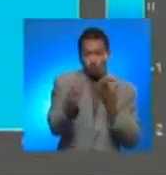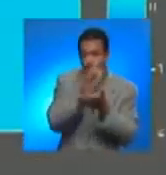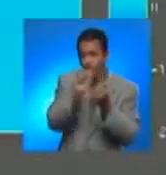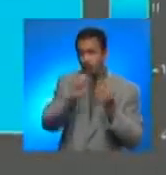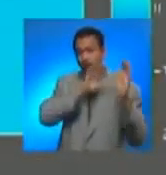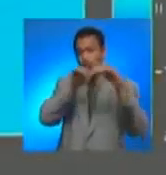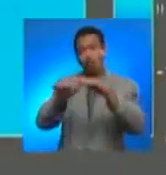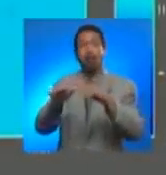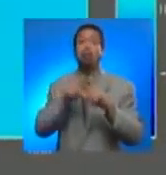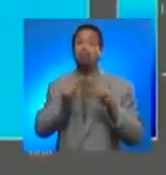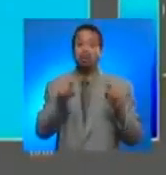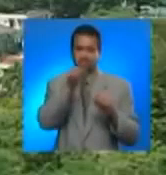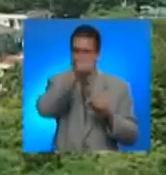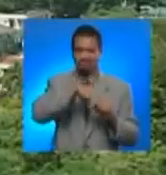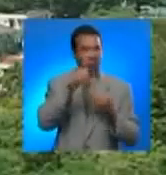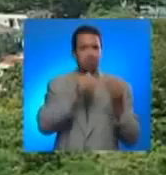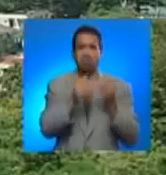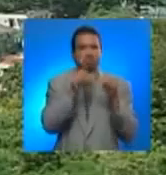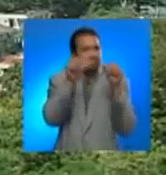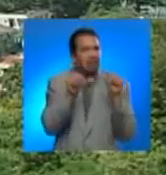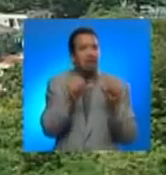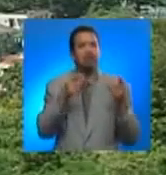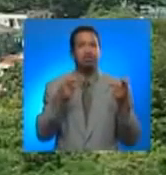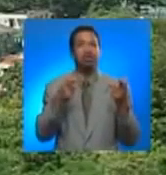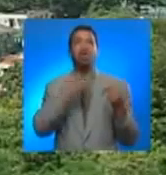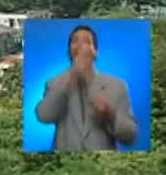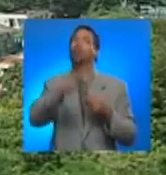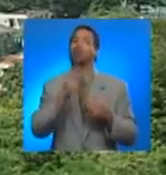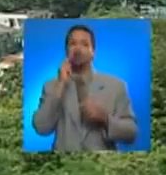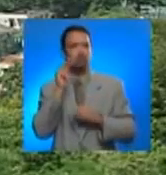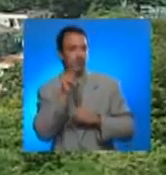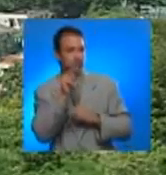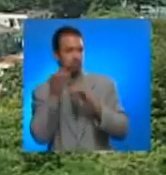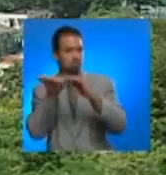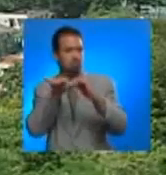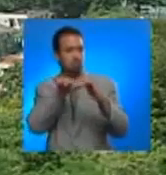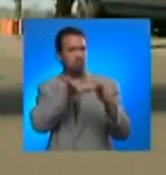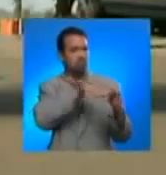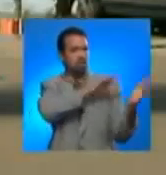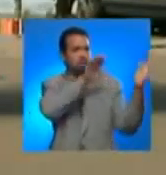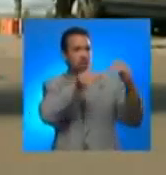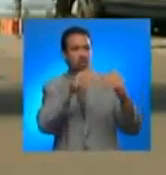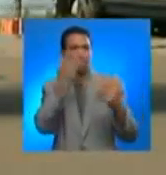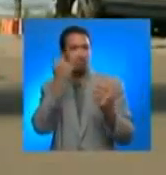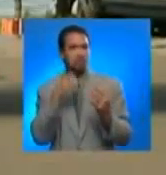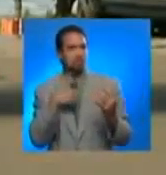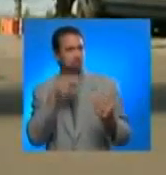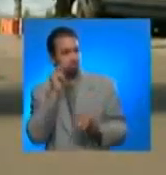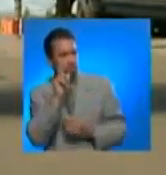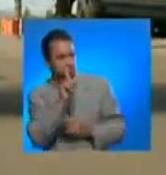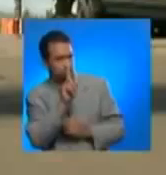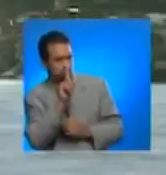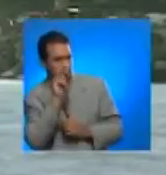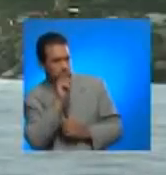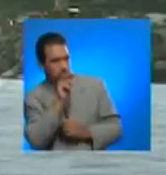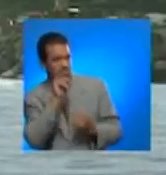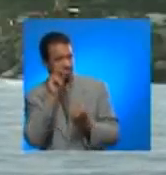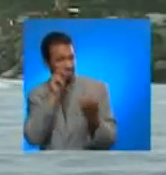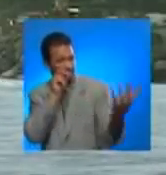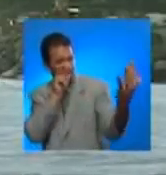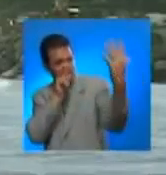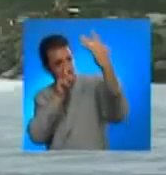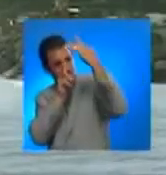de ese lugar. Un tsunami consiste de más de una sola ola. Aléjese de las áreas de peligro hasta que las